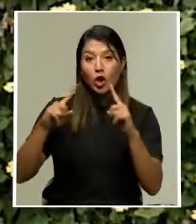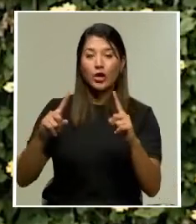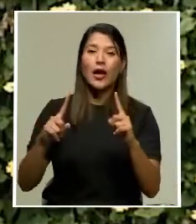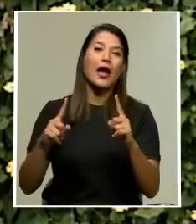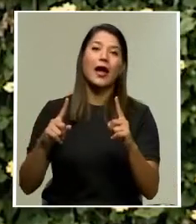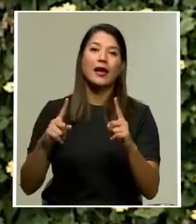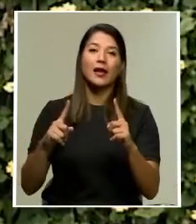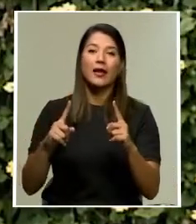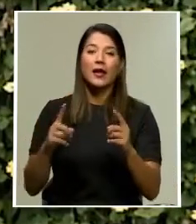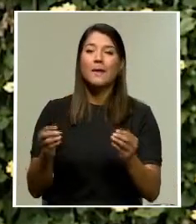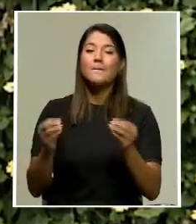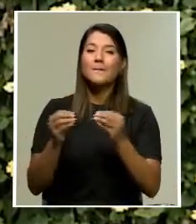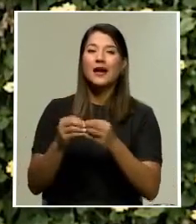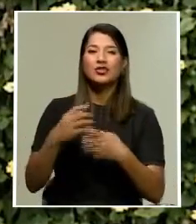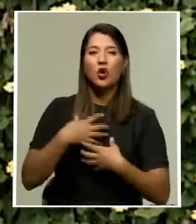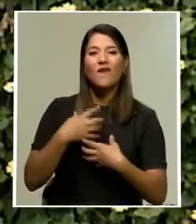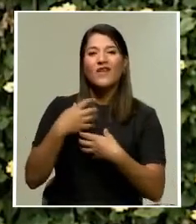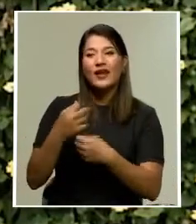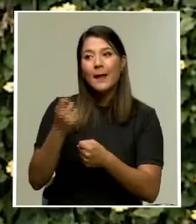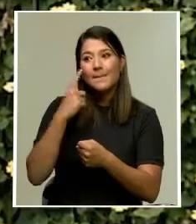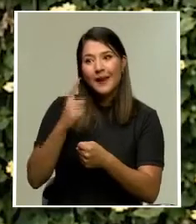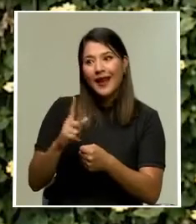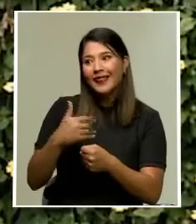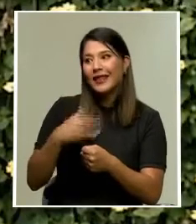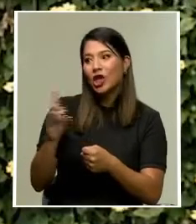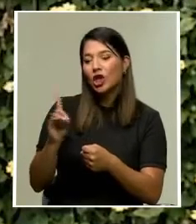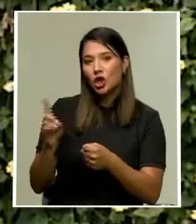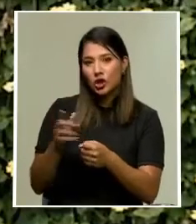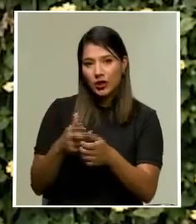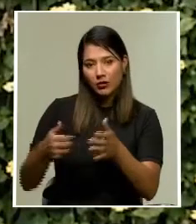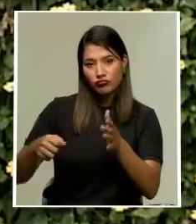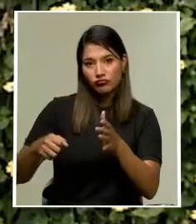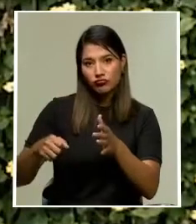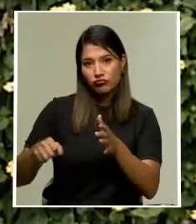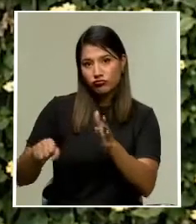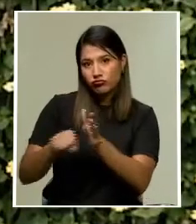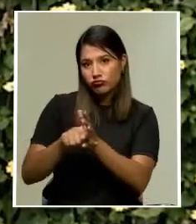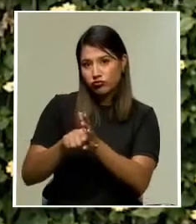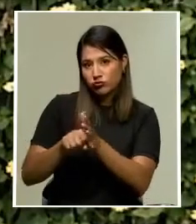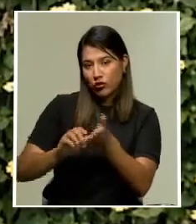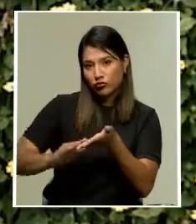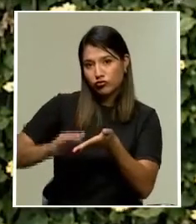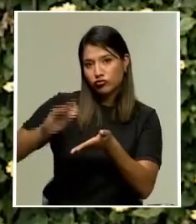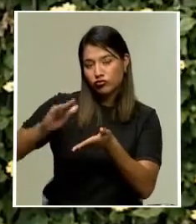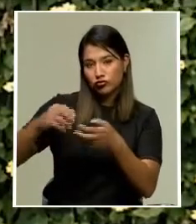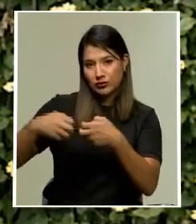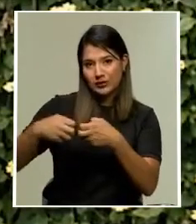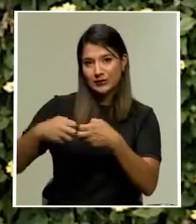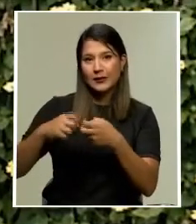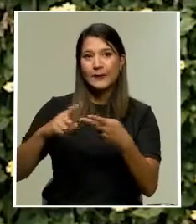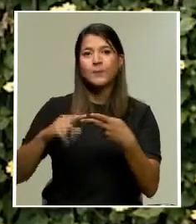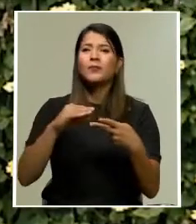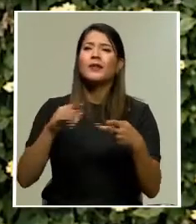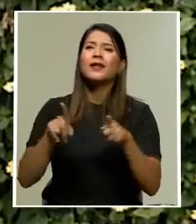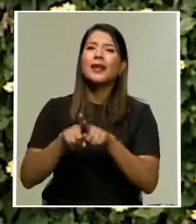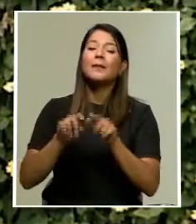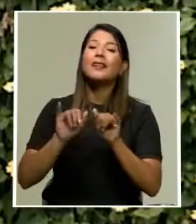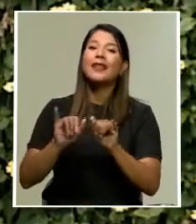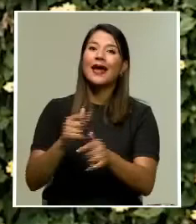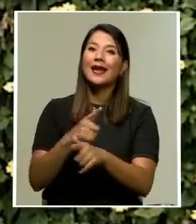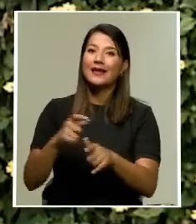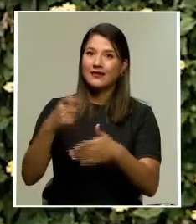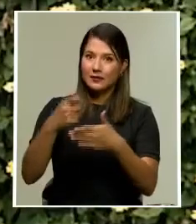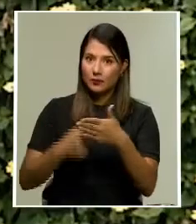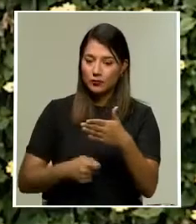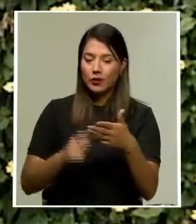de la red de carga, la disminución de tiempos en exoneración de los vehículos. Y bueno, una barrera que es a nivel internacional, que es que